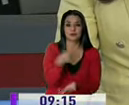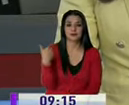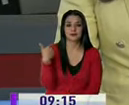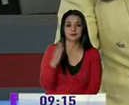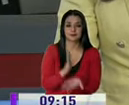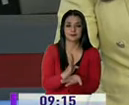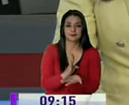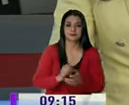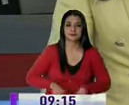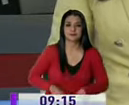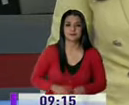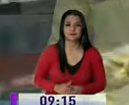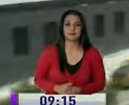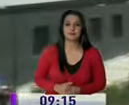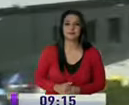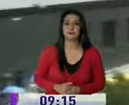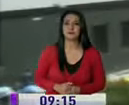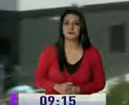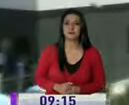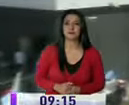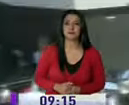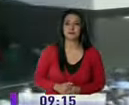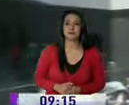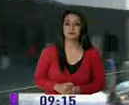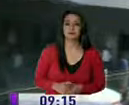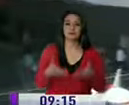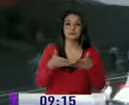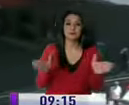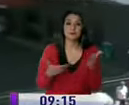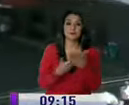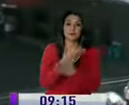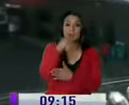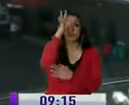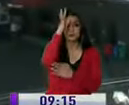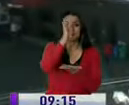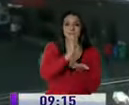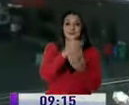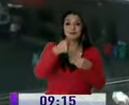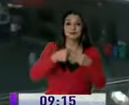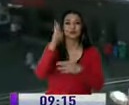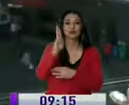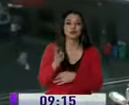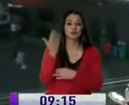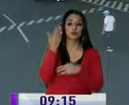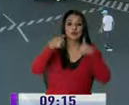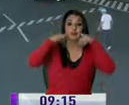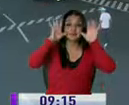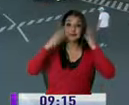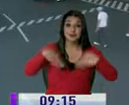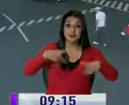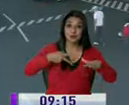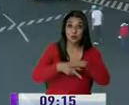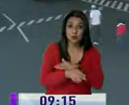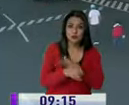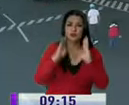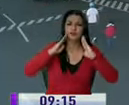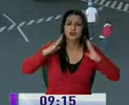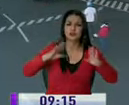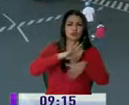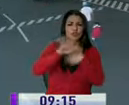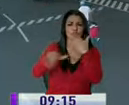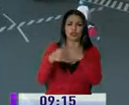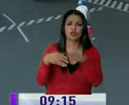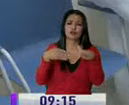casa asistencial. Cuando se abrieron las puertas del Hospital IES Quito Sur en diciembre pasado, la intención era atender a todos